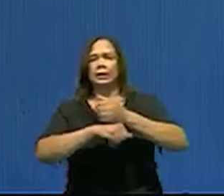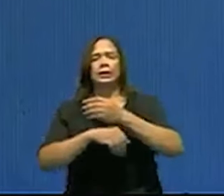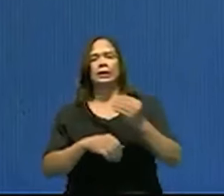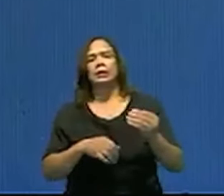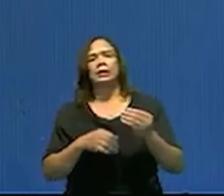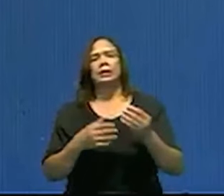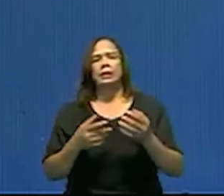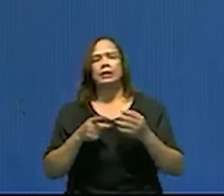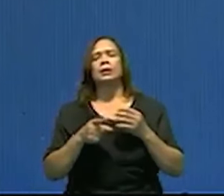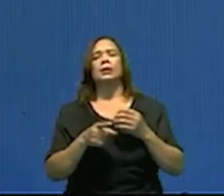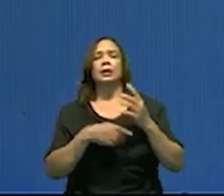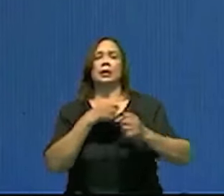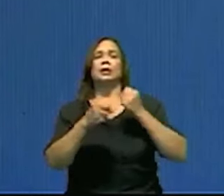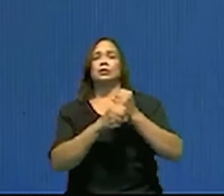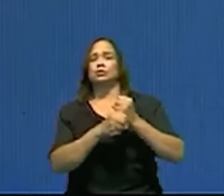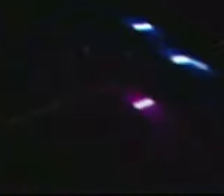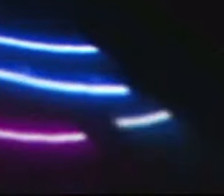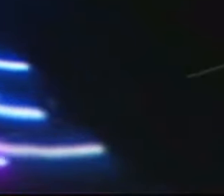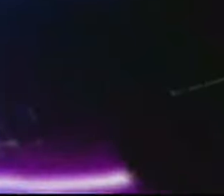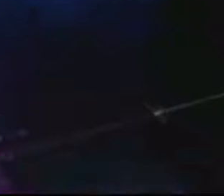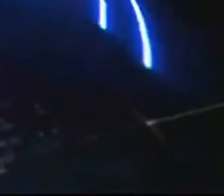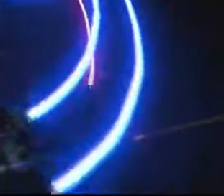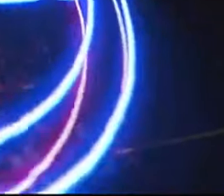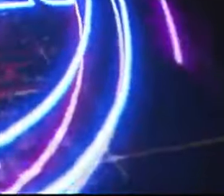años anteriores.